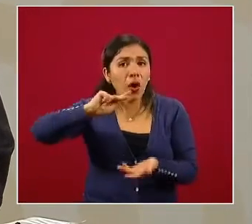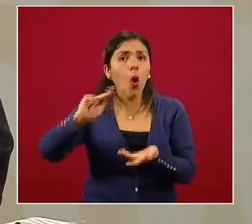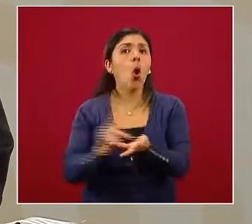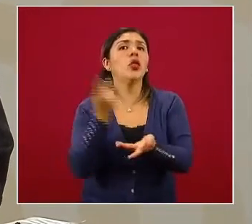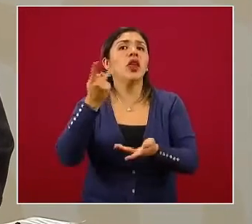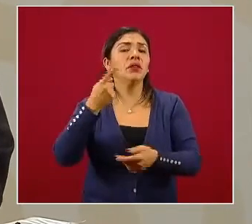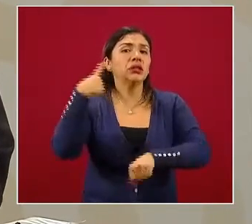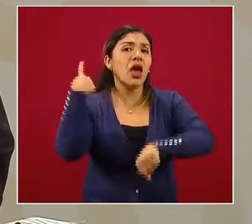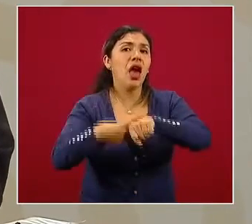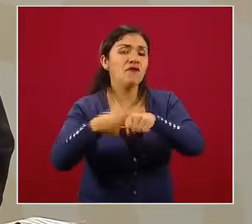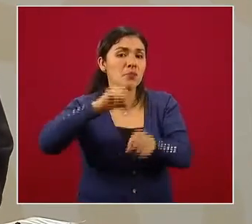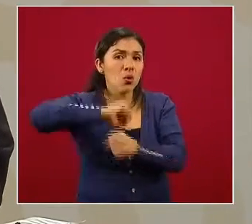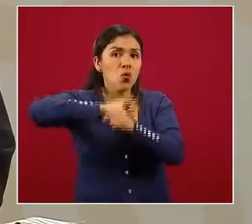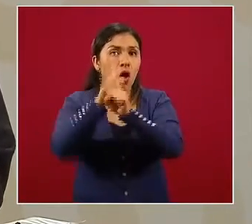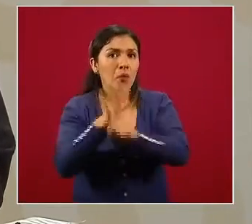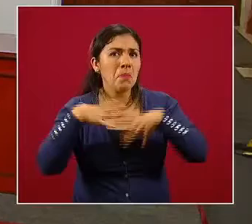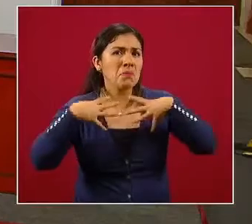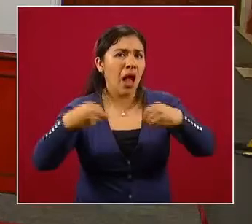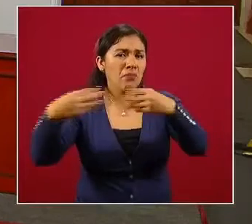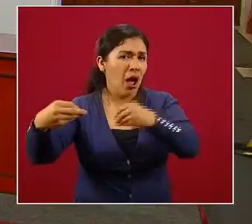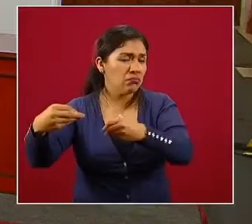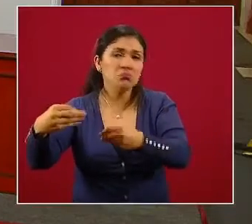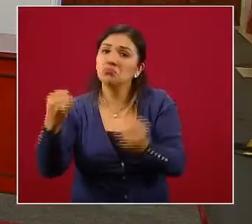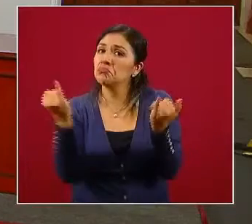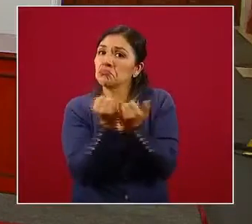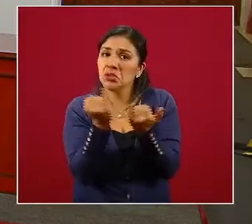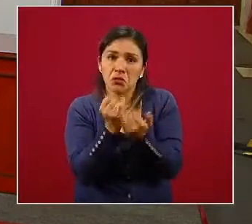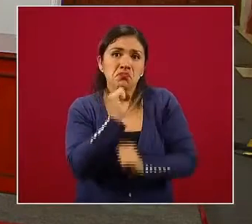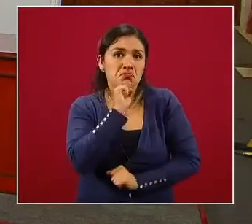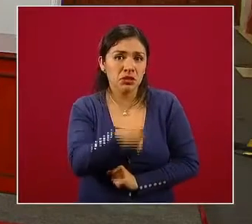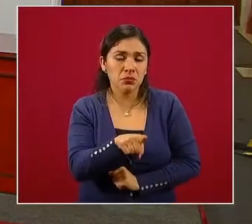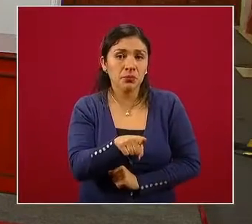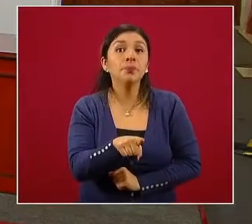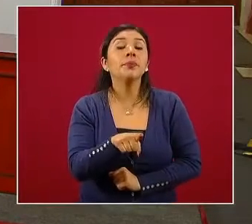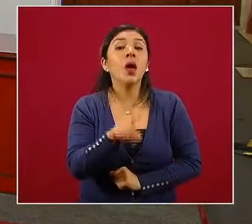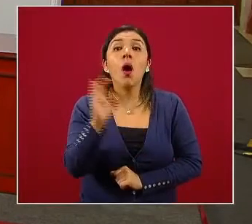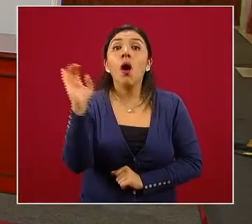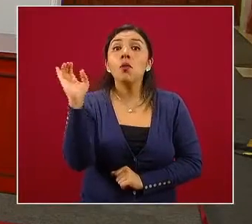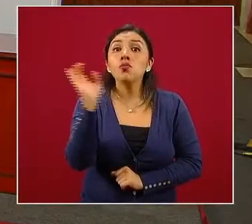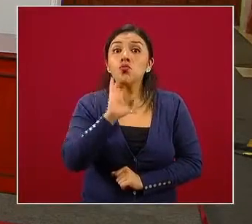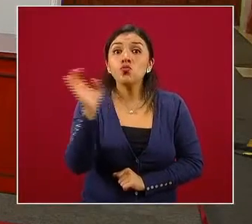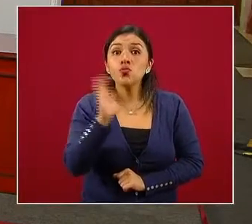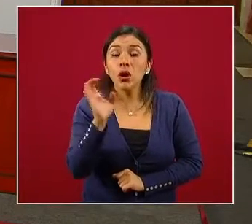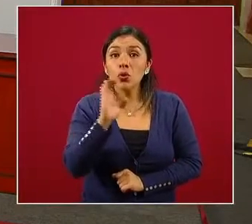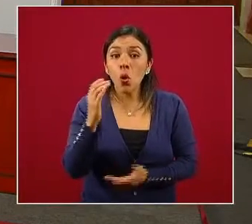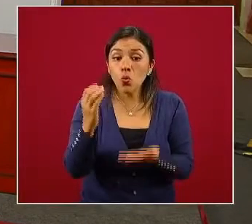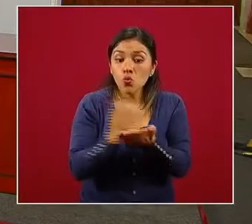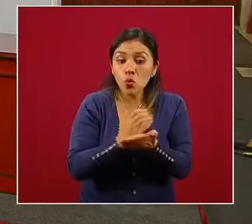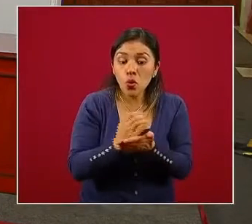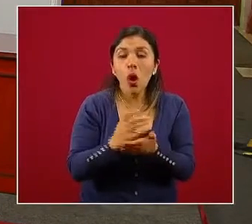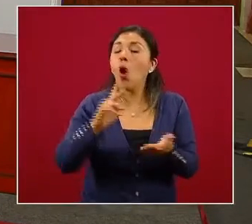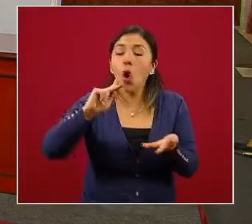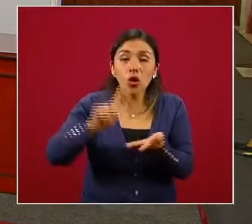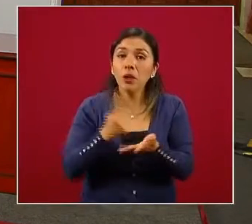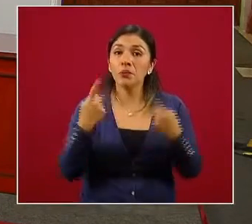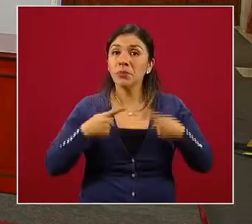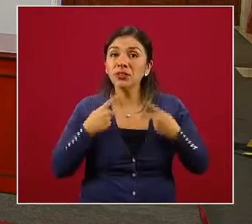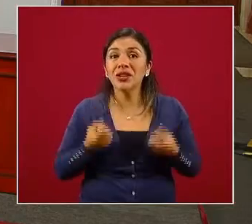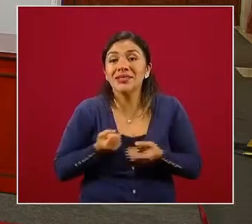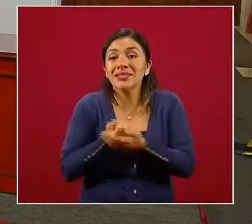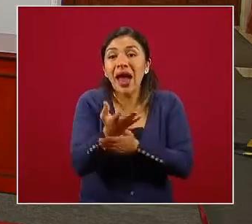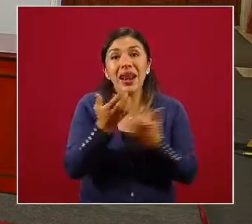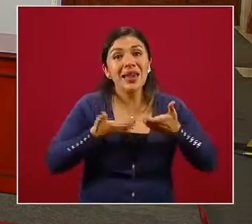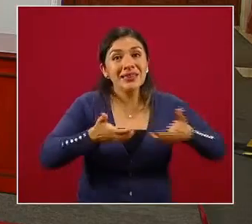rebrotes de COVID, todo el mundo. En el momento en que se recupera la movilidad en el espacio